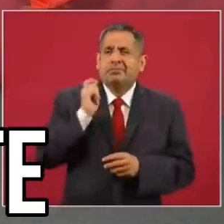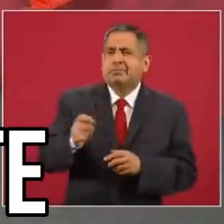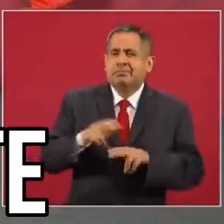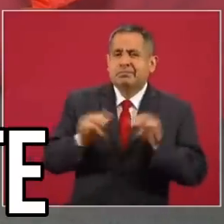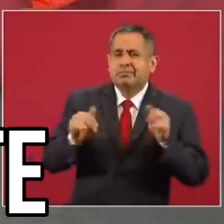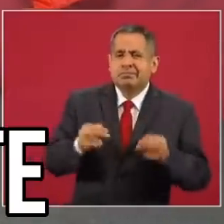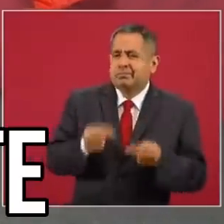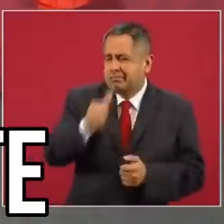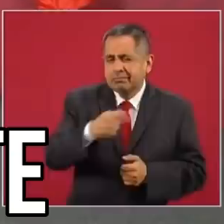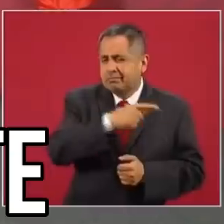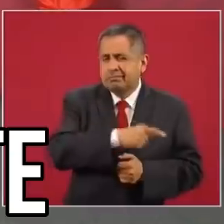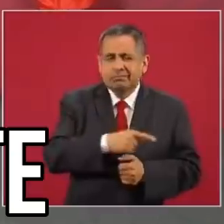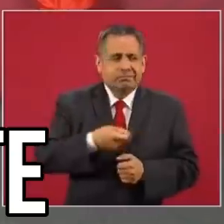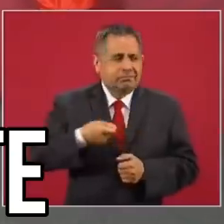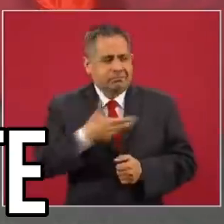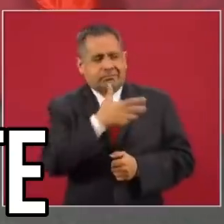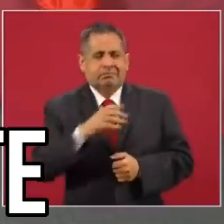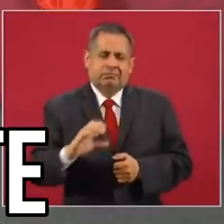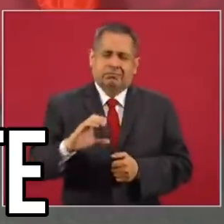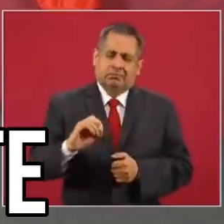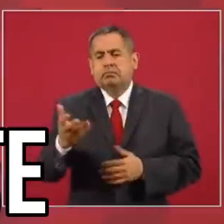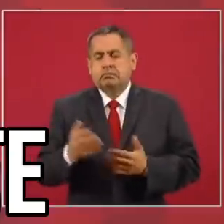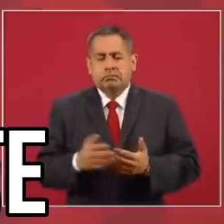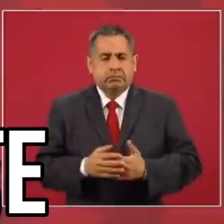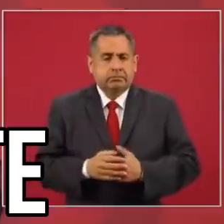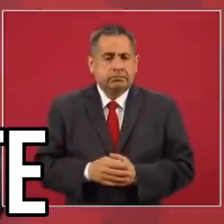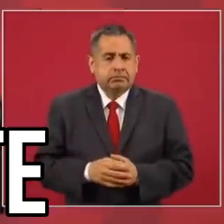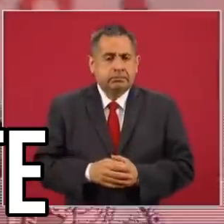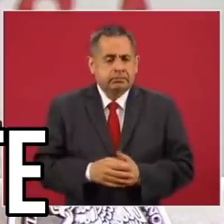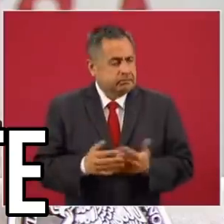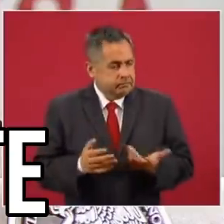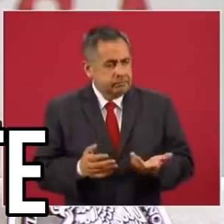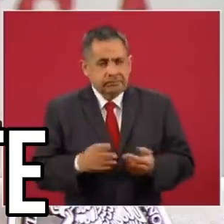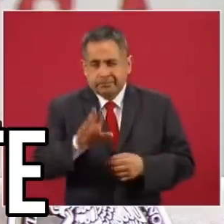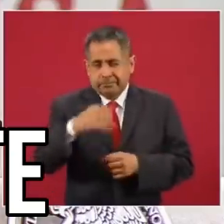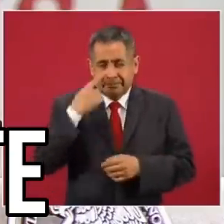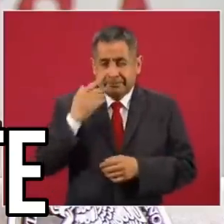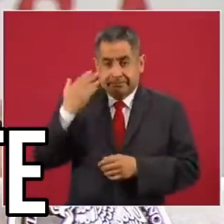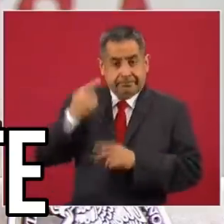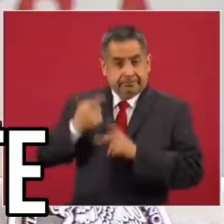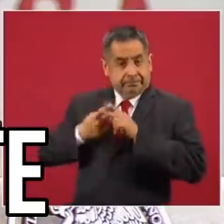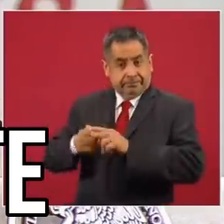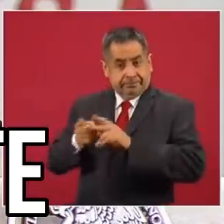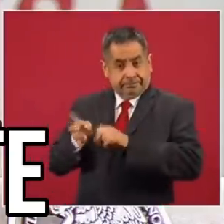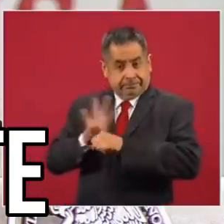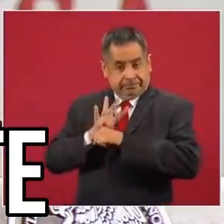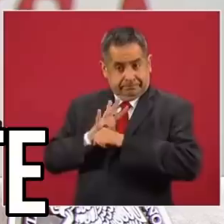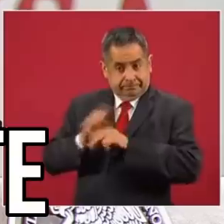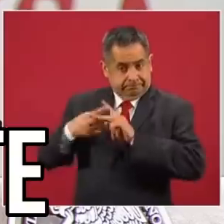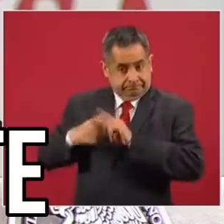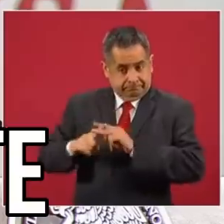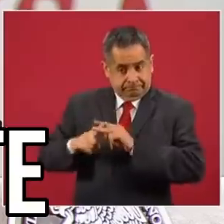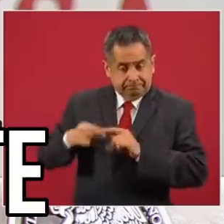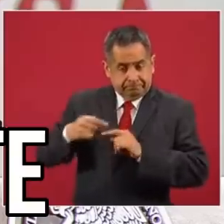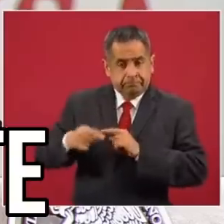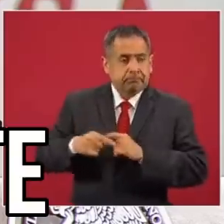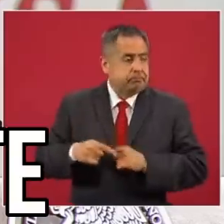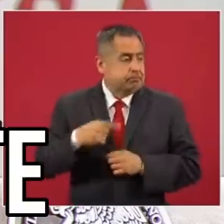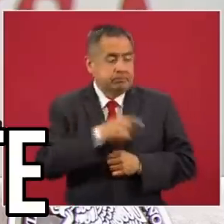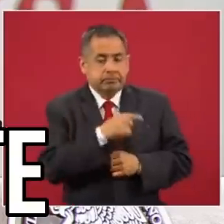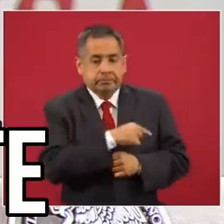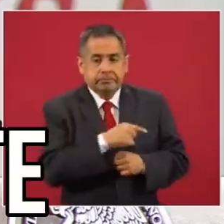son coyotes, traficantes de influencia. Cuando empezó la pandemia empezaron